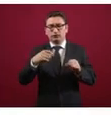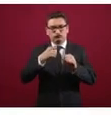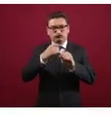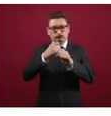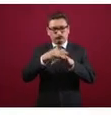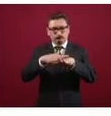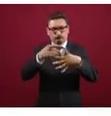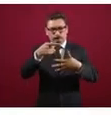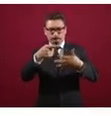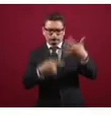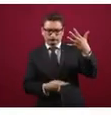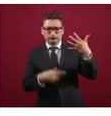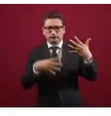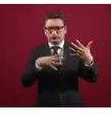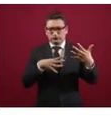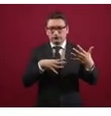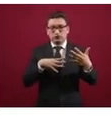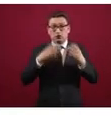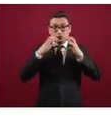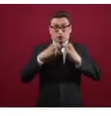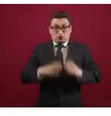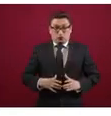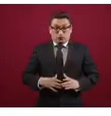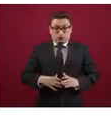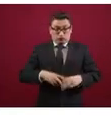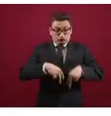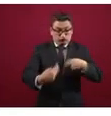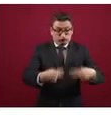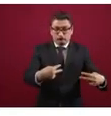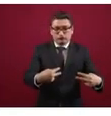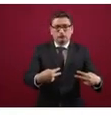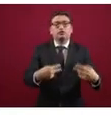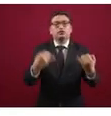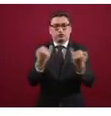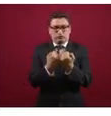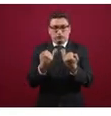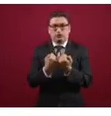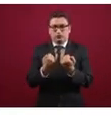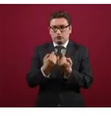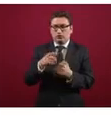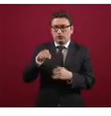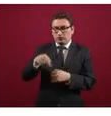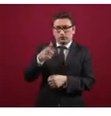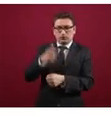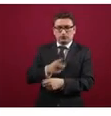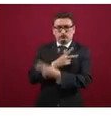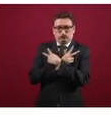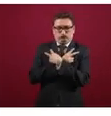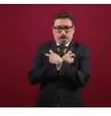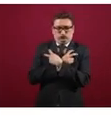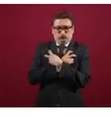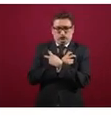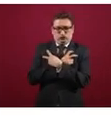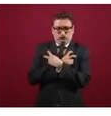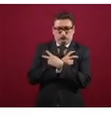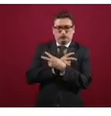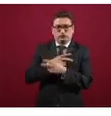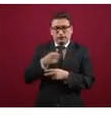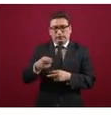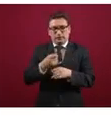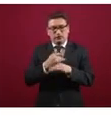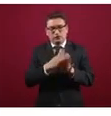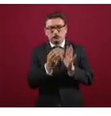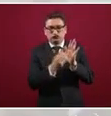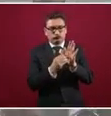cuentan óseos se encuentran cuerpos sino también restos de cuerpos restos óseos que no necesariamente están incluidos en la